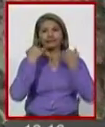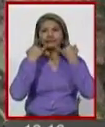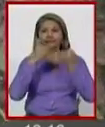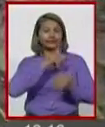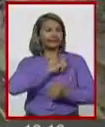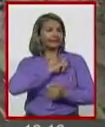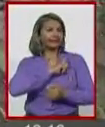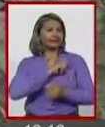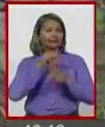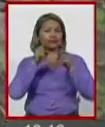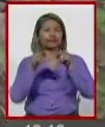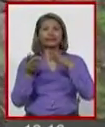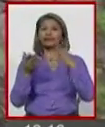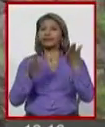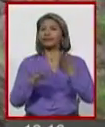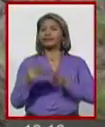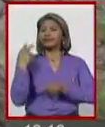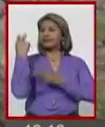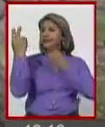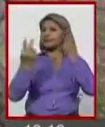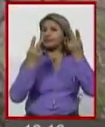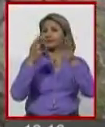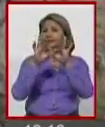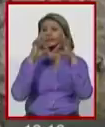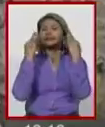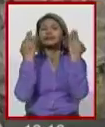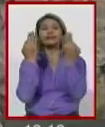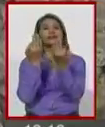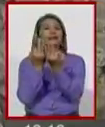el informe policial, los fallecidos estaban de visita a un